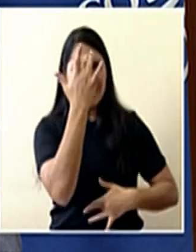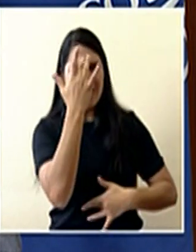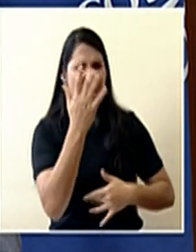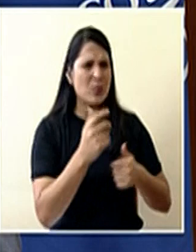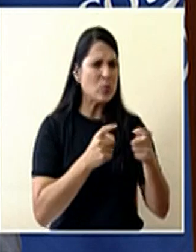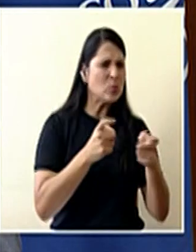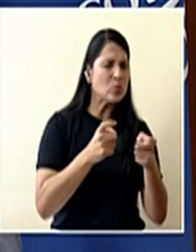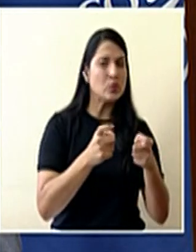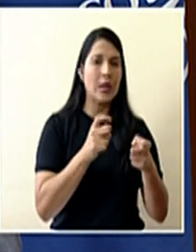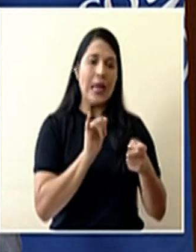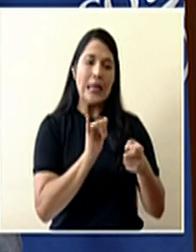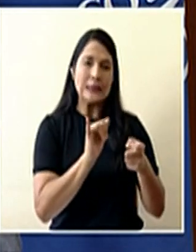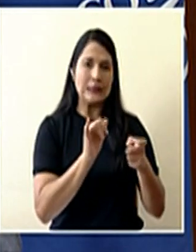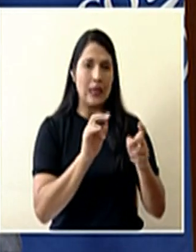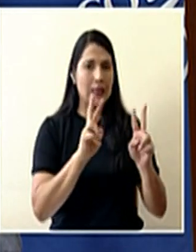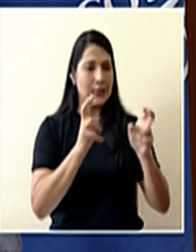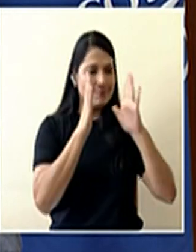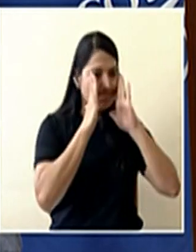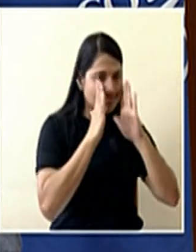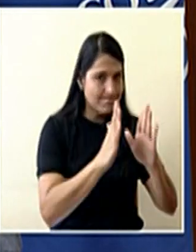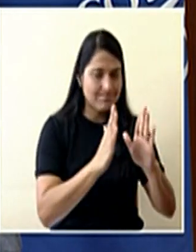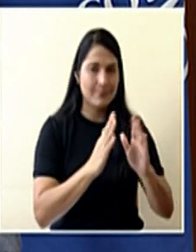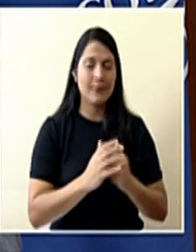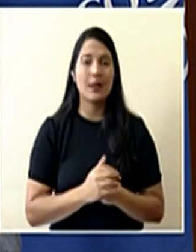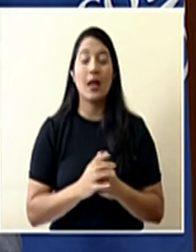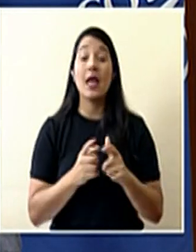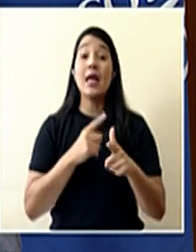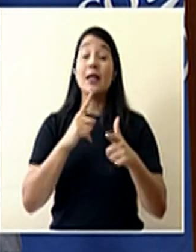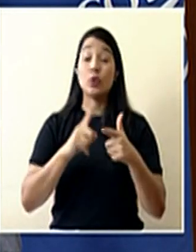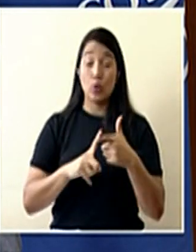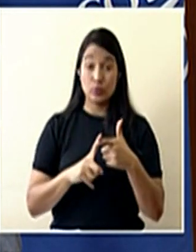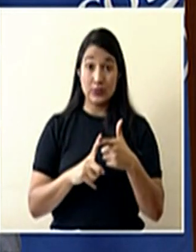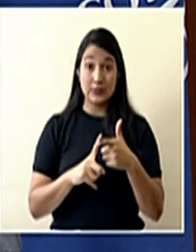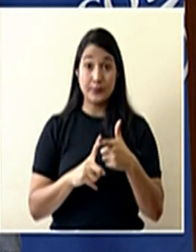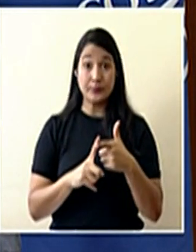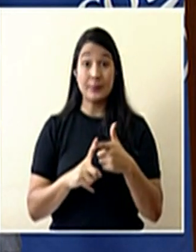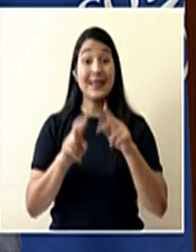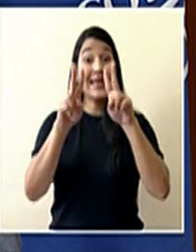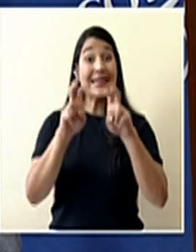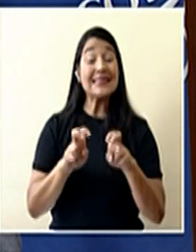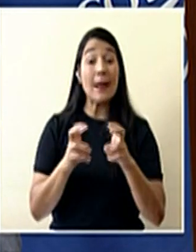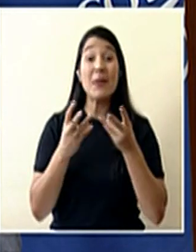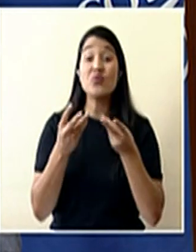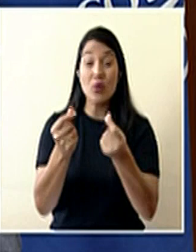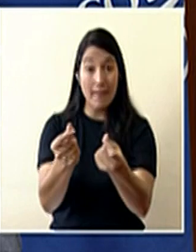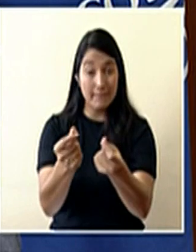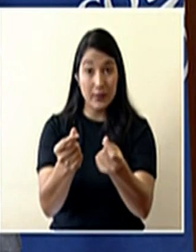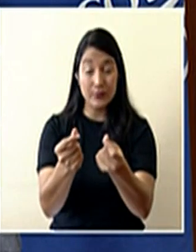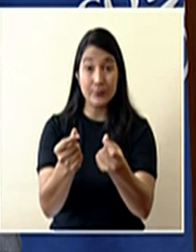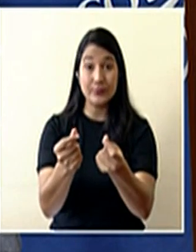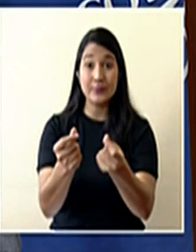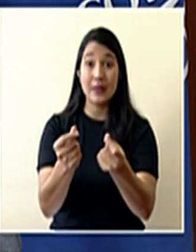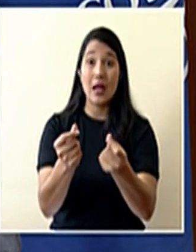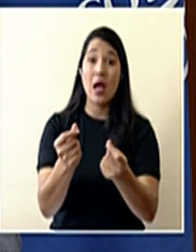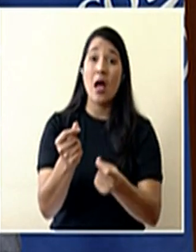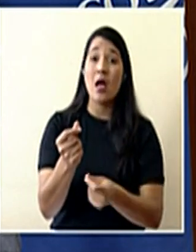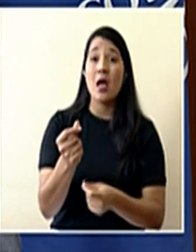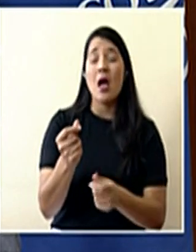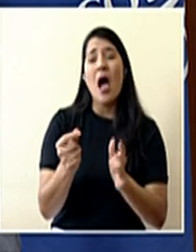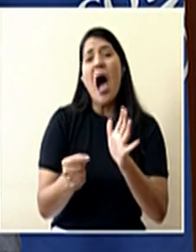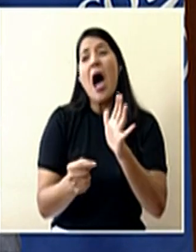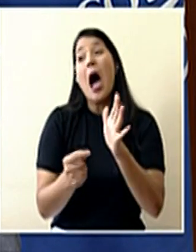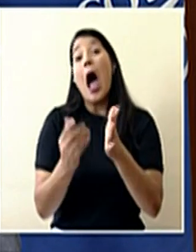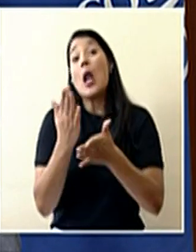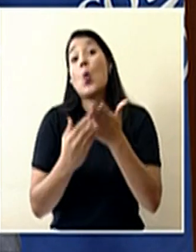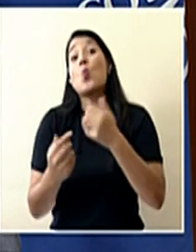totalmente enfocado en esa tarea. Así que la prueba rápida en algún momento se usará, pero